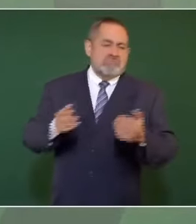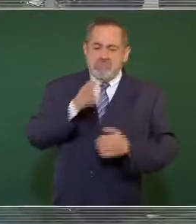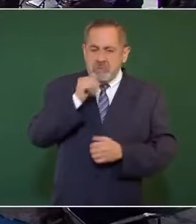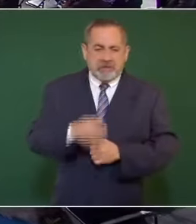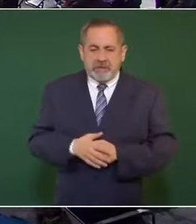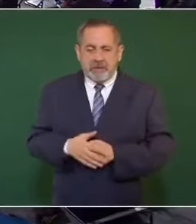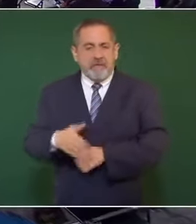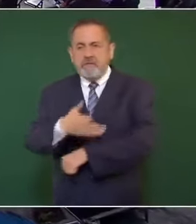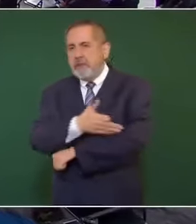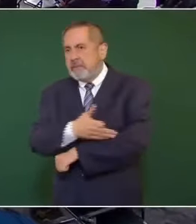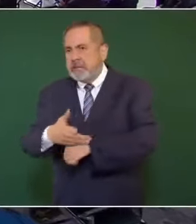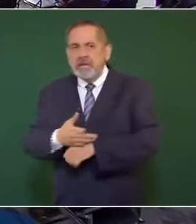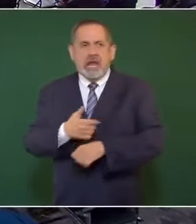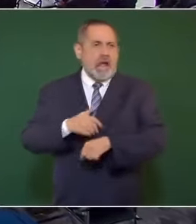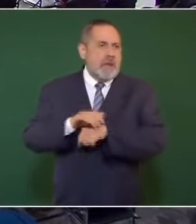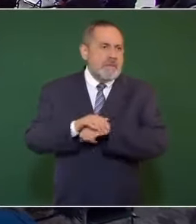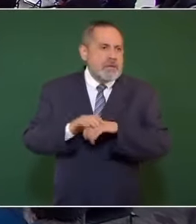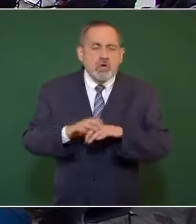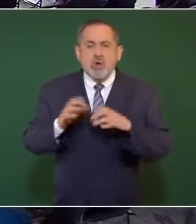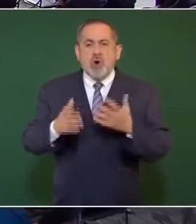familiares, amigos,